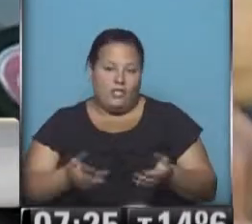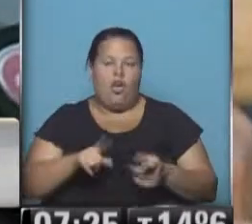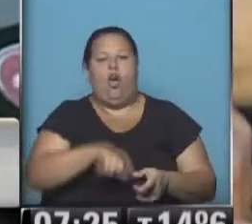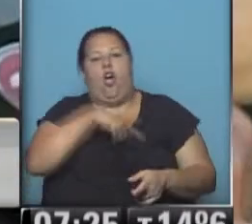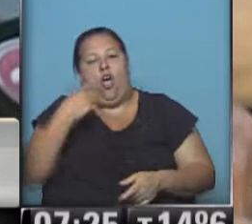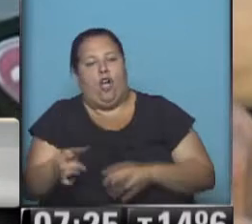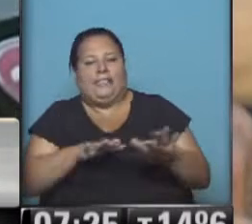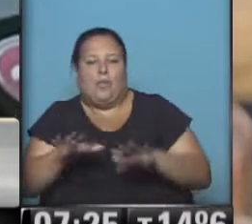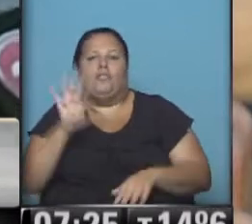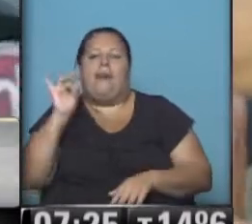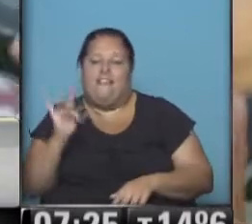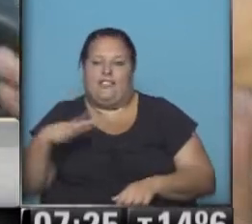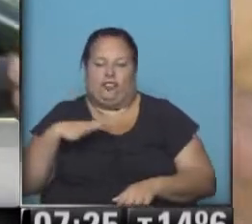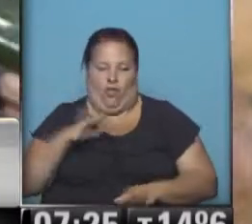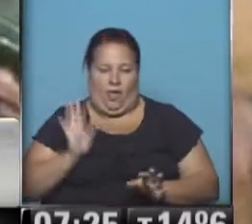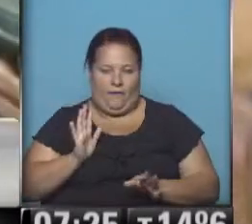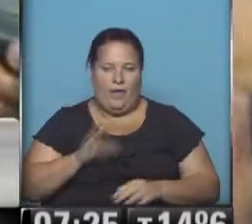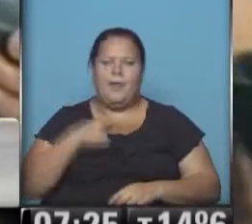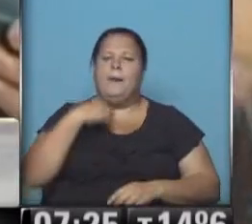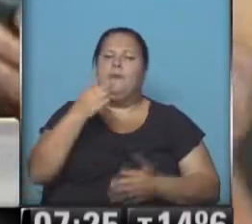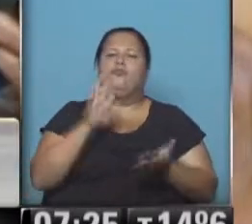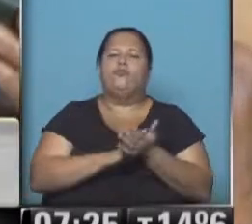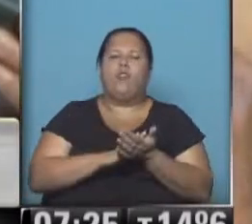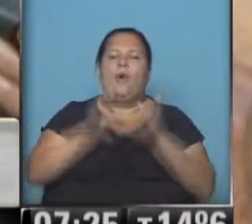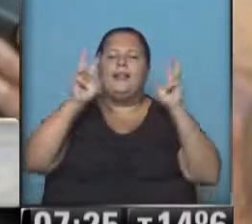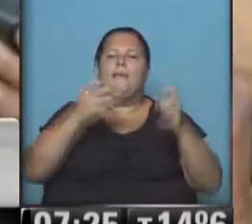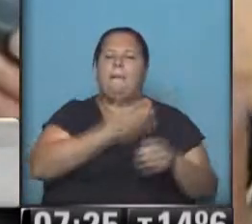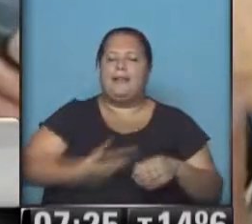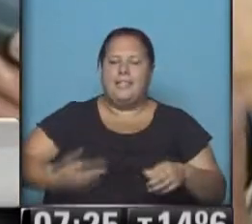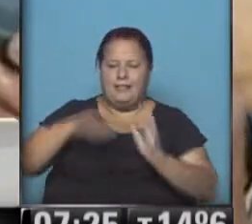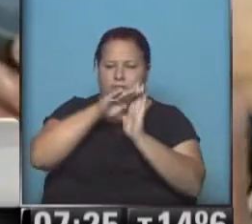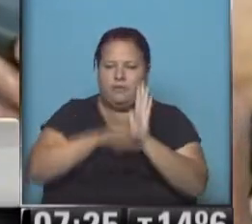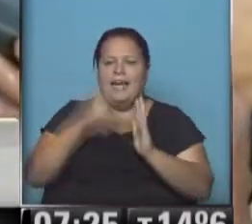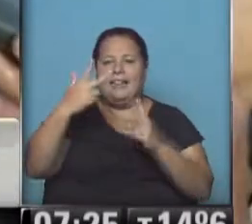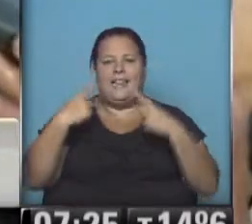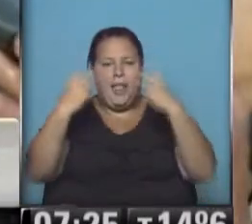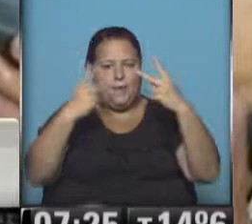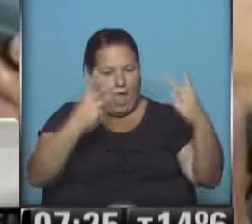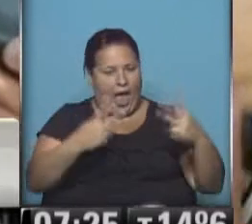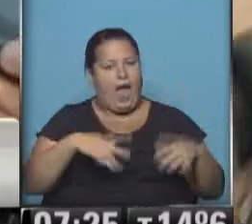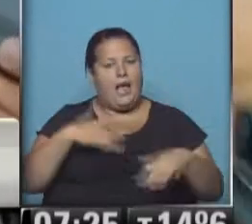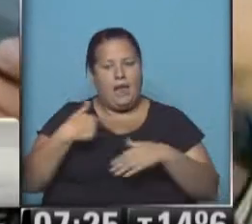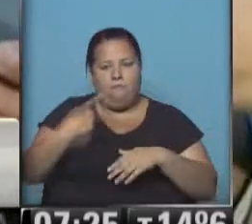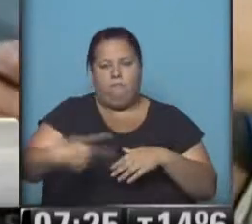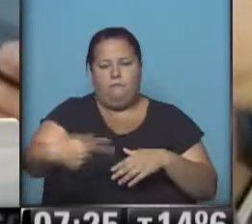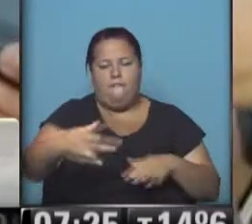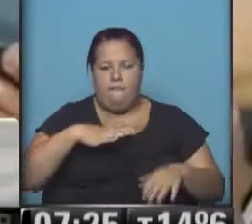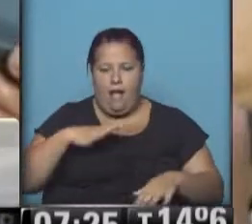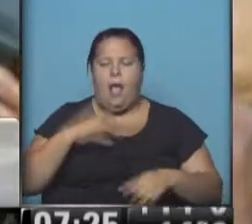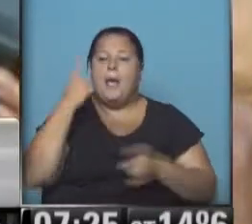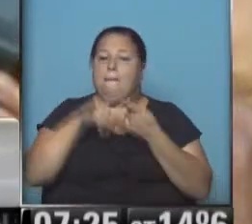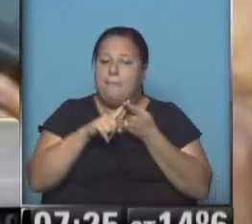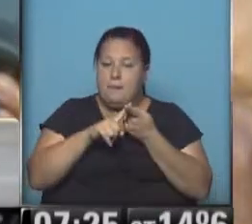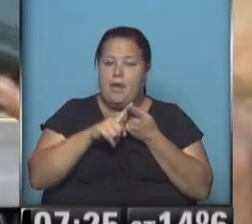otra situación más complicada aún, ¿no? Ministro, le quería preguntar por la agenda presidencial. Son tres viajes bastante seguidos. El